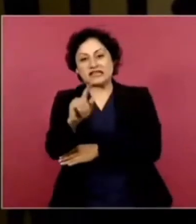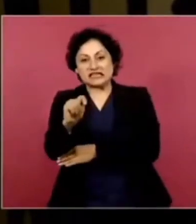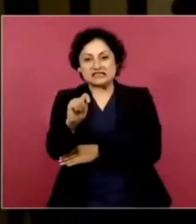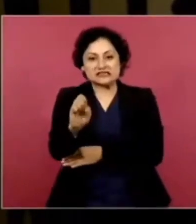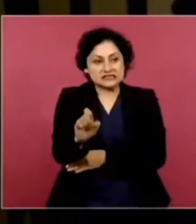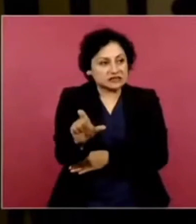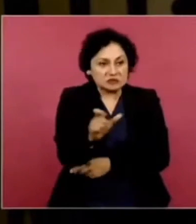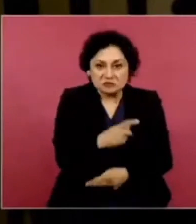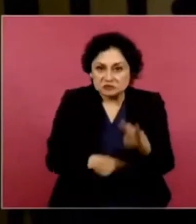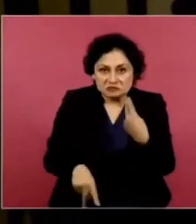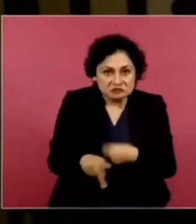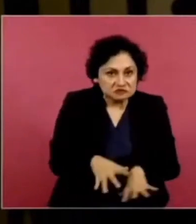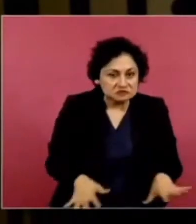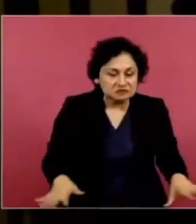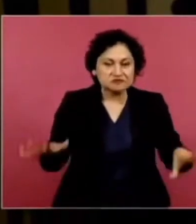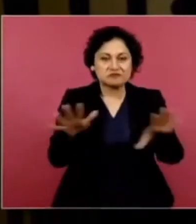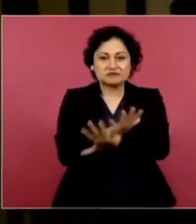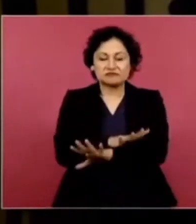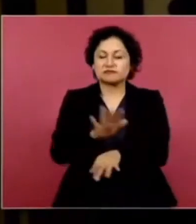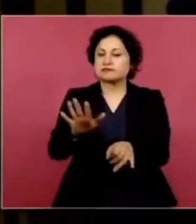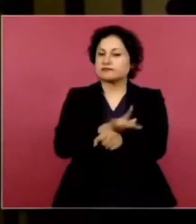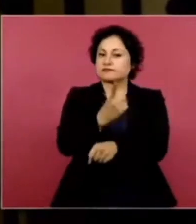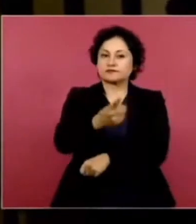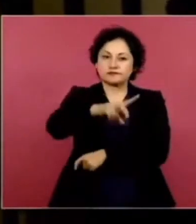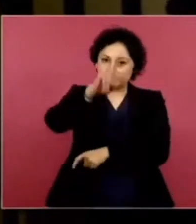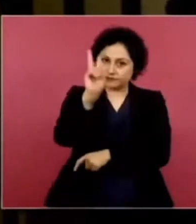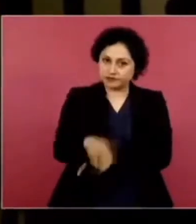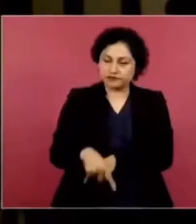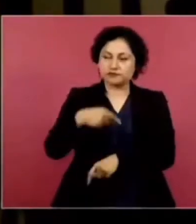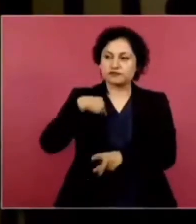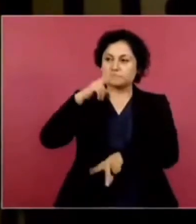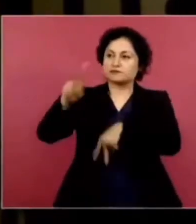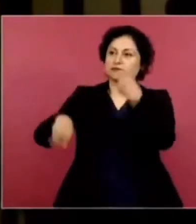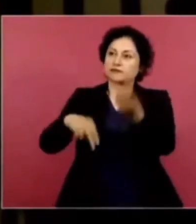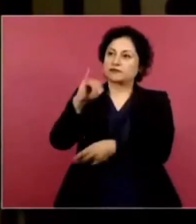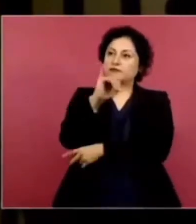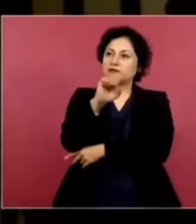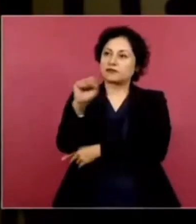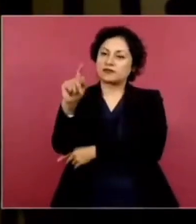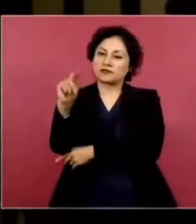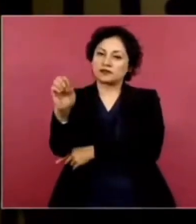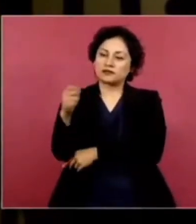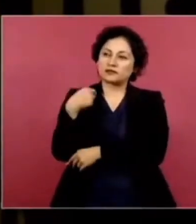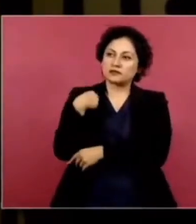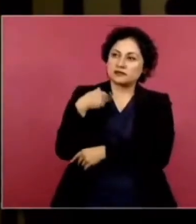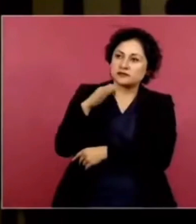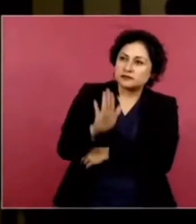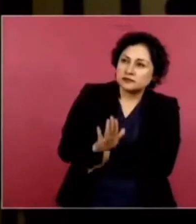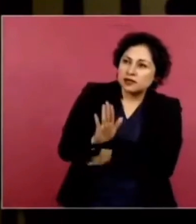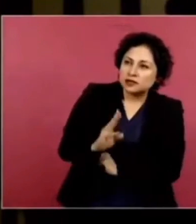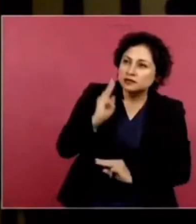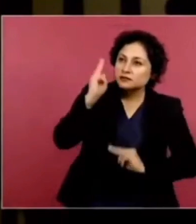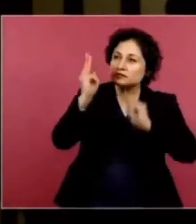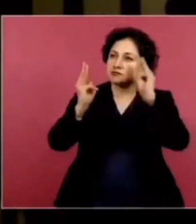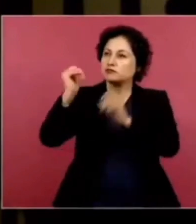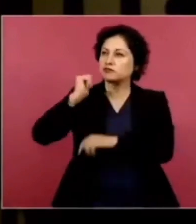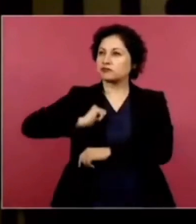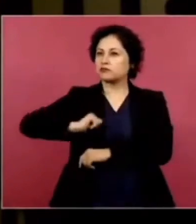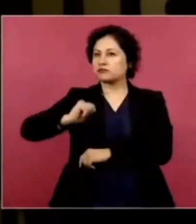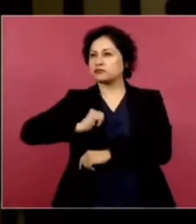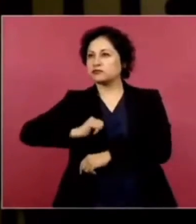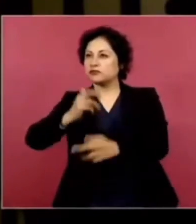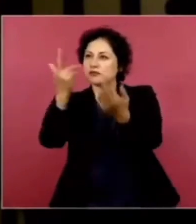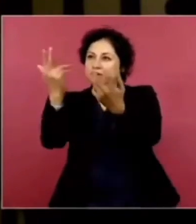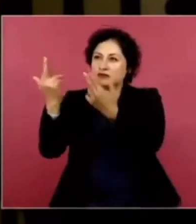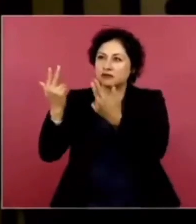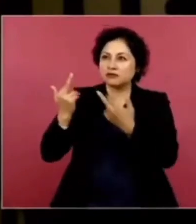sigue? A veces hay hospitales que parece uno que está asistiendo a un museo más que a un hospital, y a un museo descuidado para